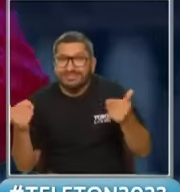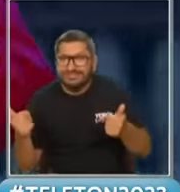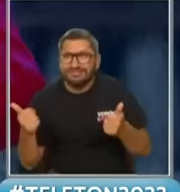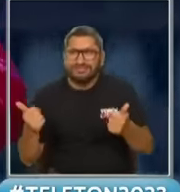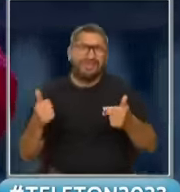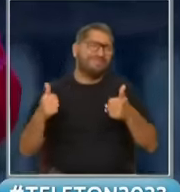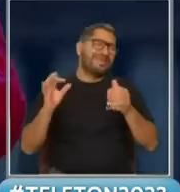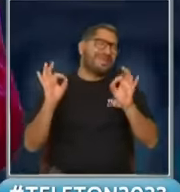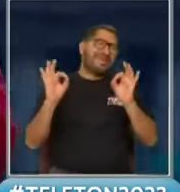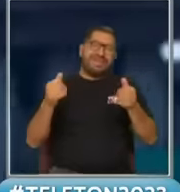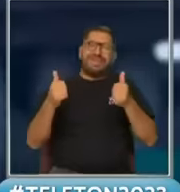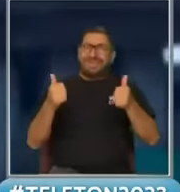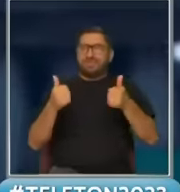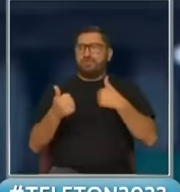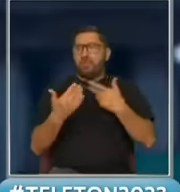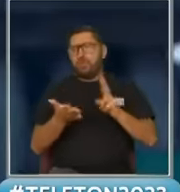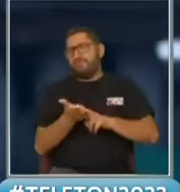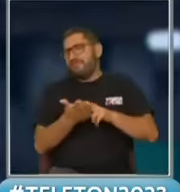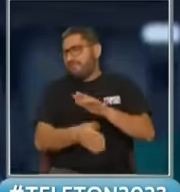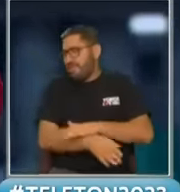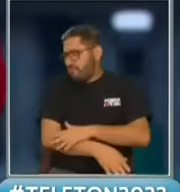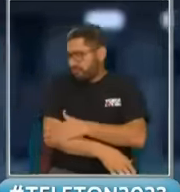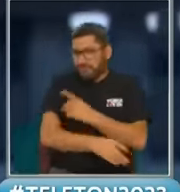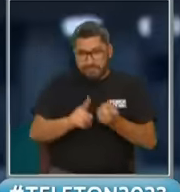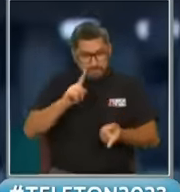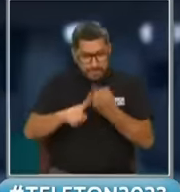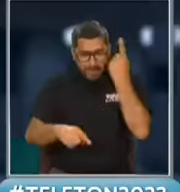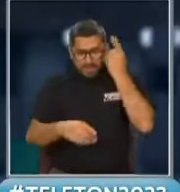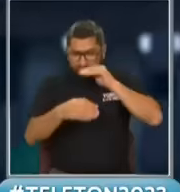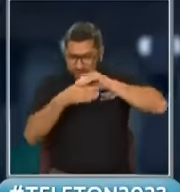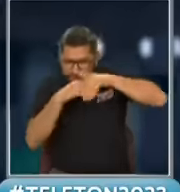Oye, yo estoy tan emocionado porque primera vez que trasnocho.